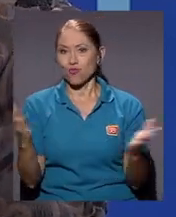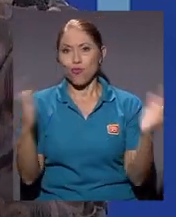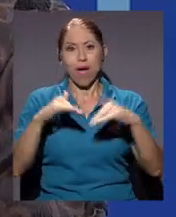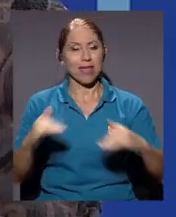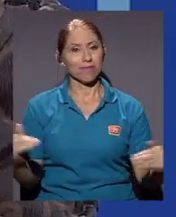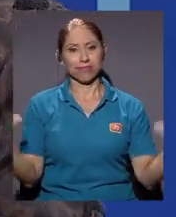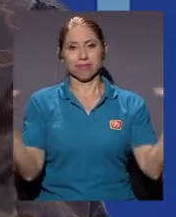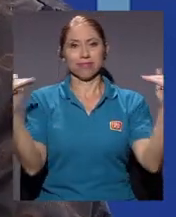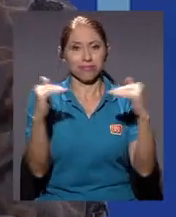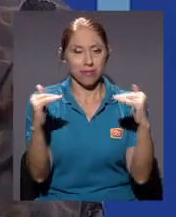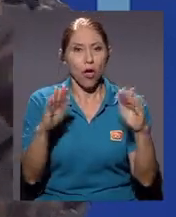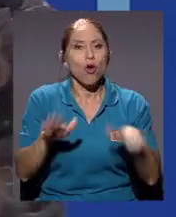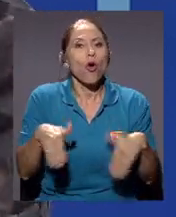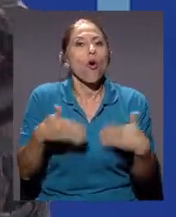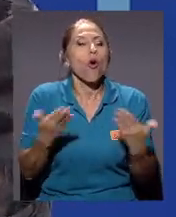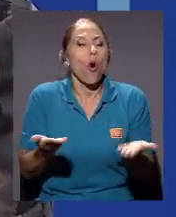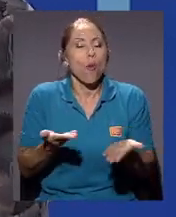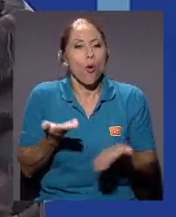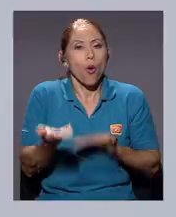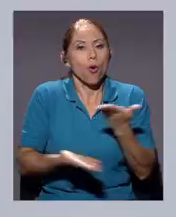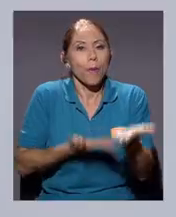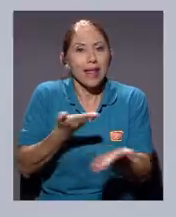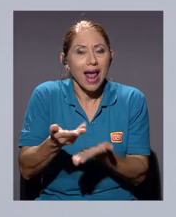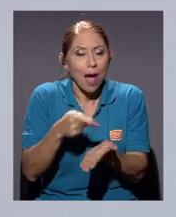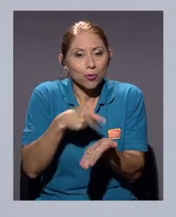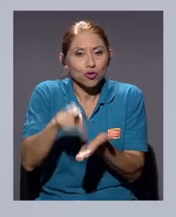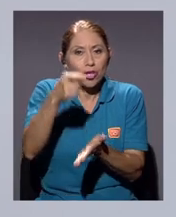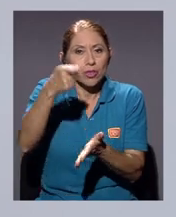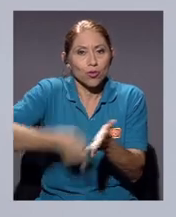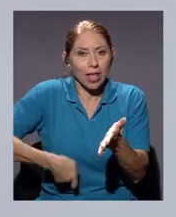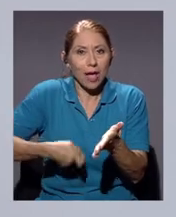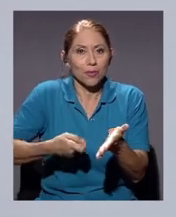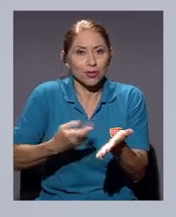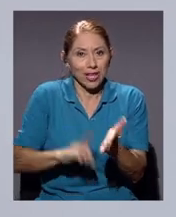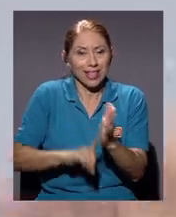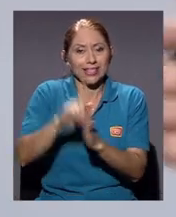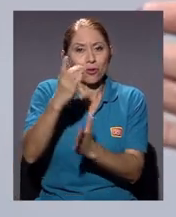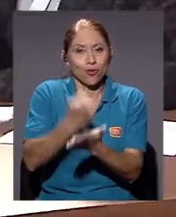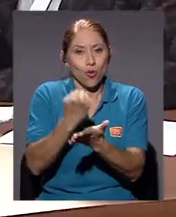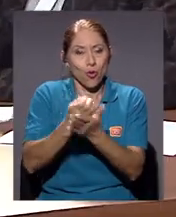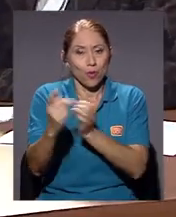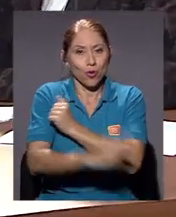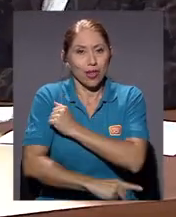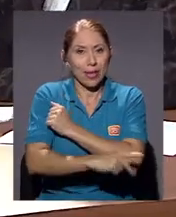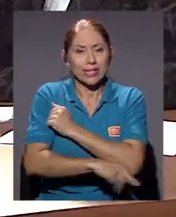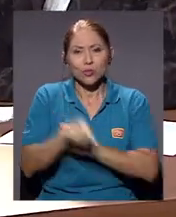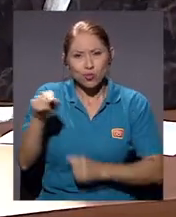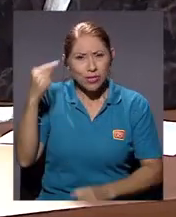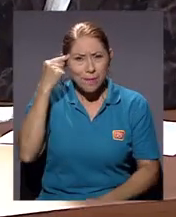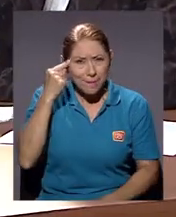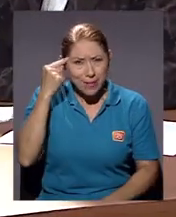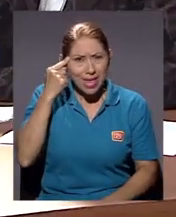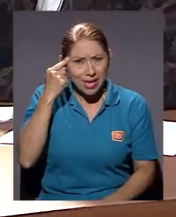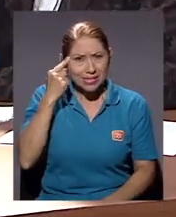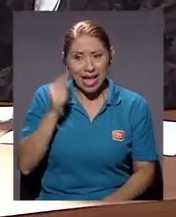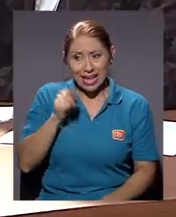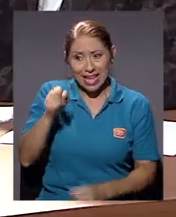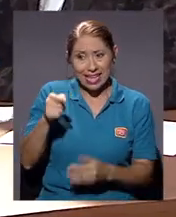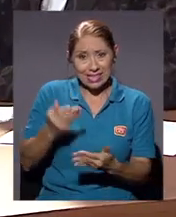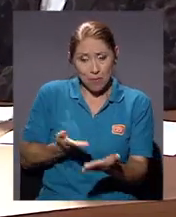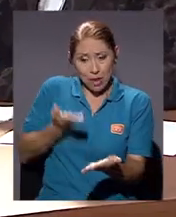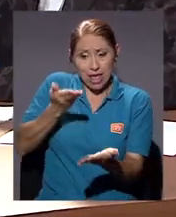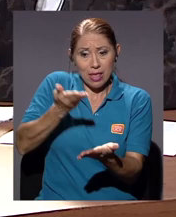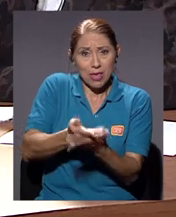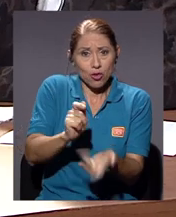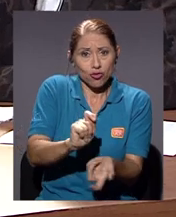como cooperamos en el desarrollo económico del país usted piensa que para terminar la entrevista que está planteamiento de reforma fiscal